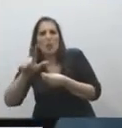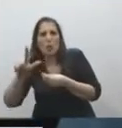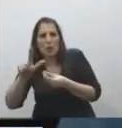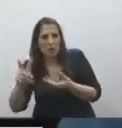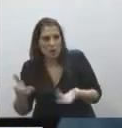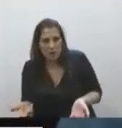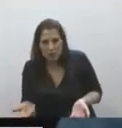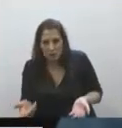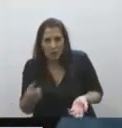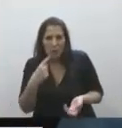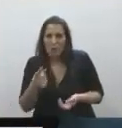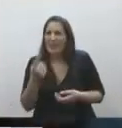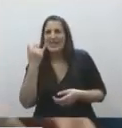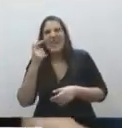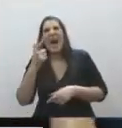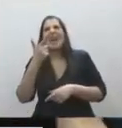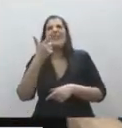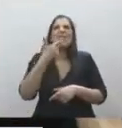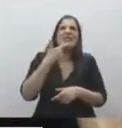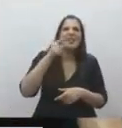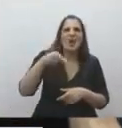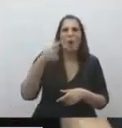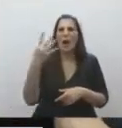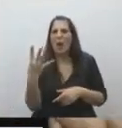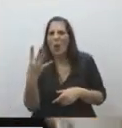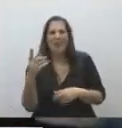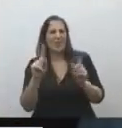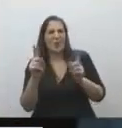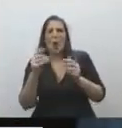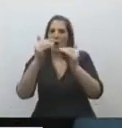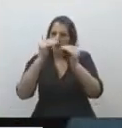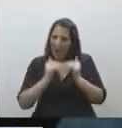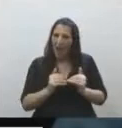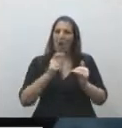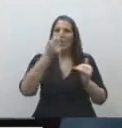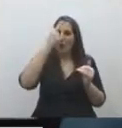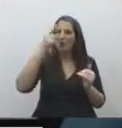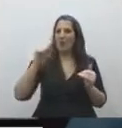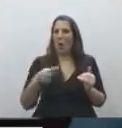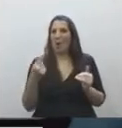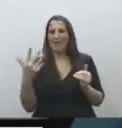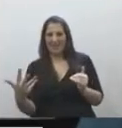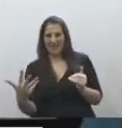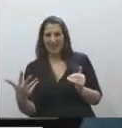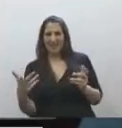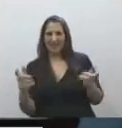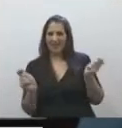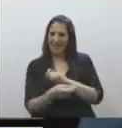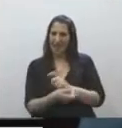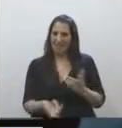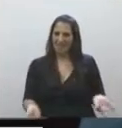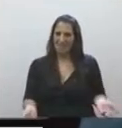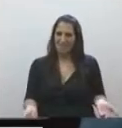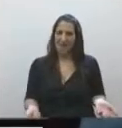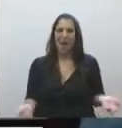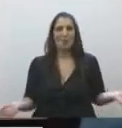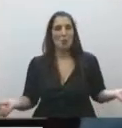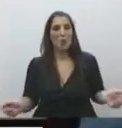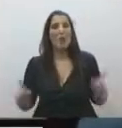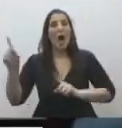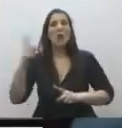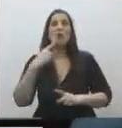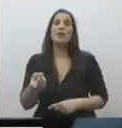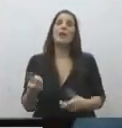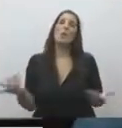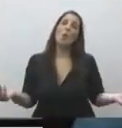tema de respeto. Y él está en una pelea que tiene que ver con romper la grieta entre los argentinos. Eso es